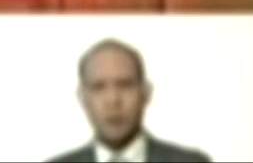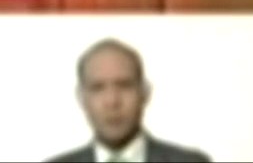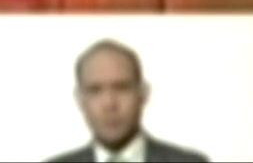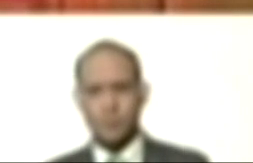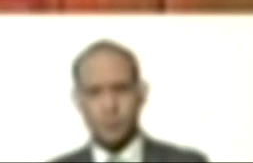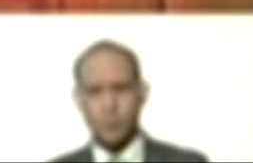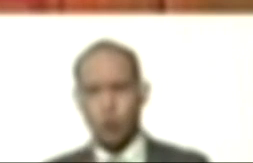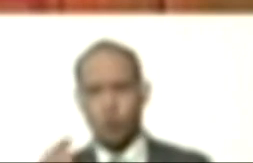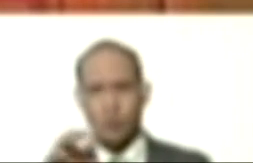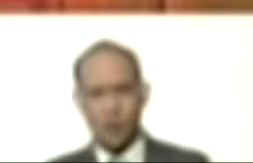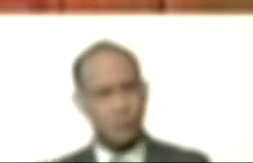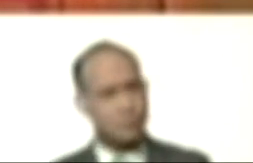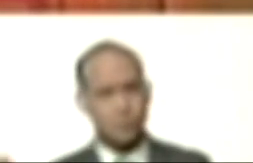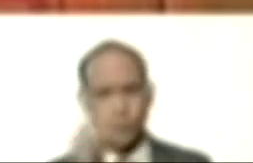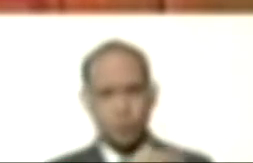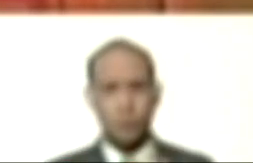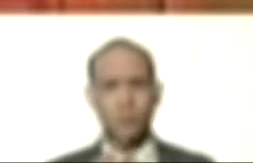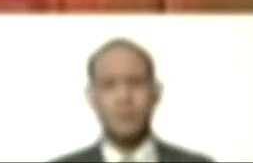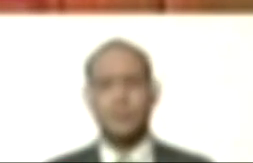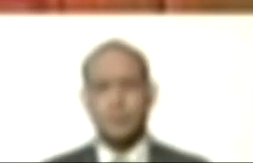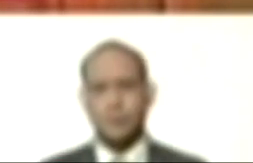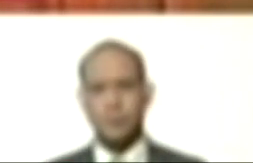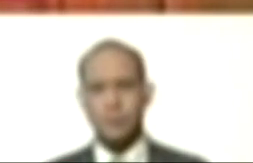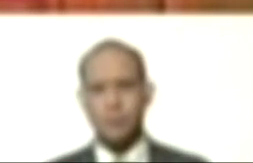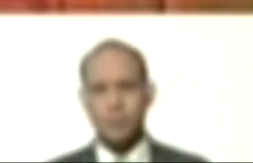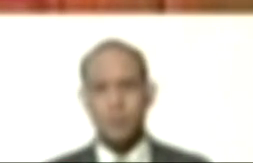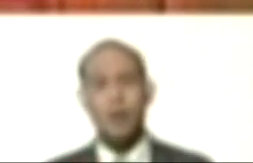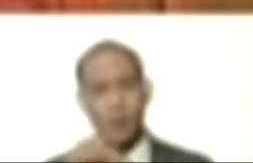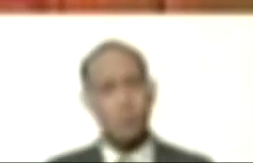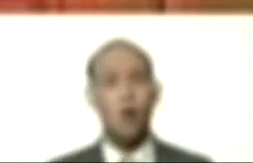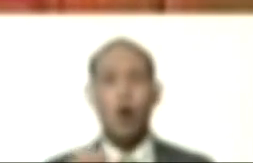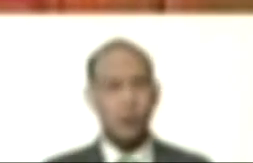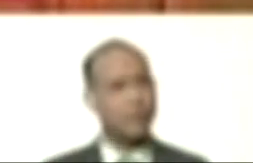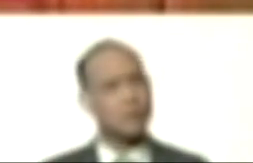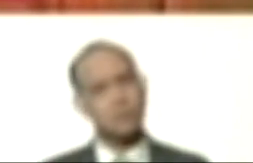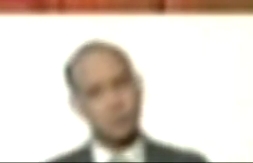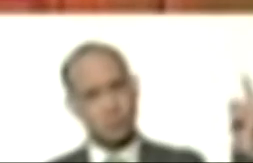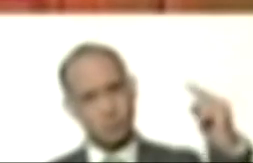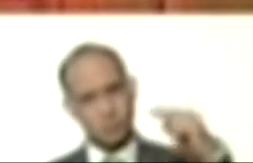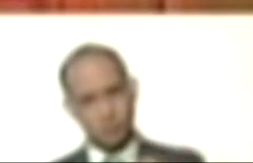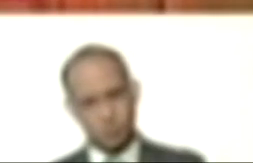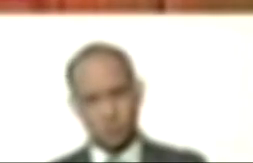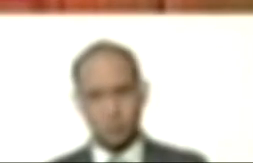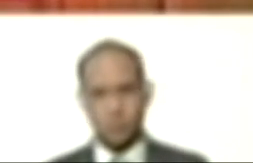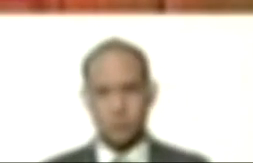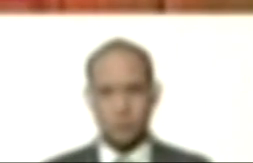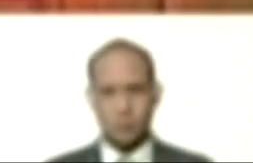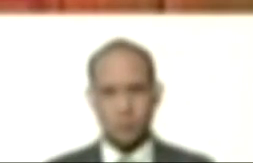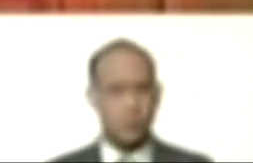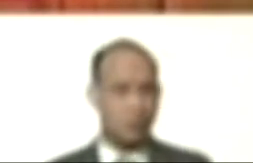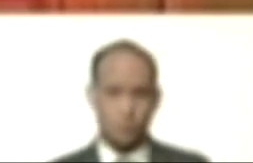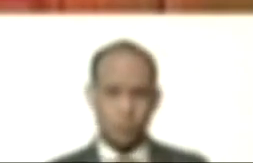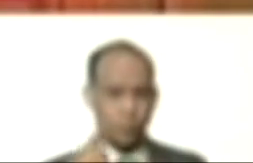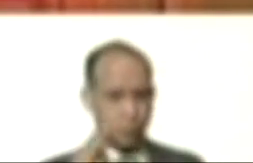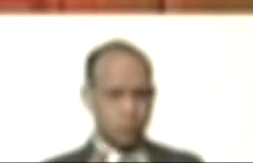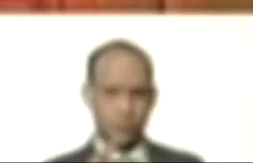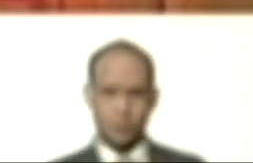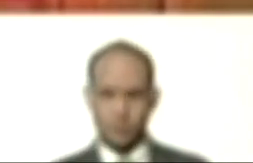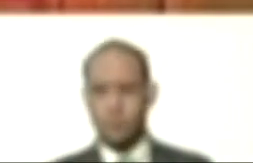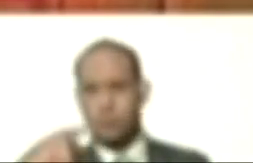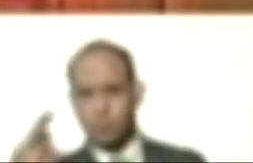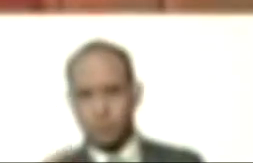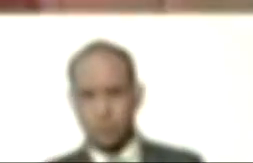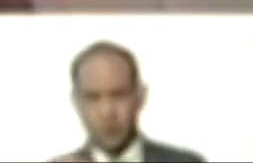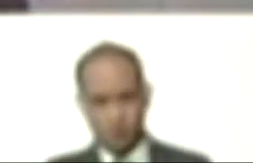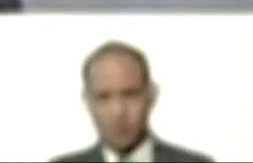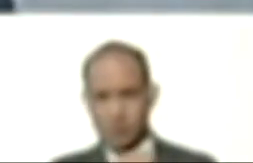un dos gandolas para Amazona y luego regresan eso de cada ratico como dice cada